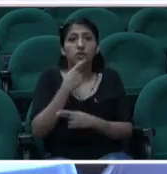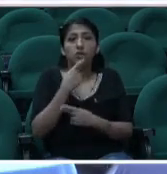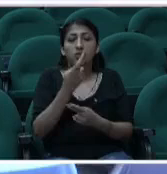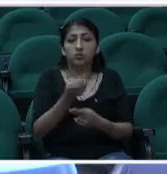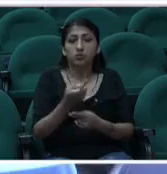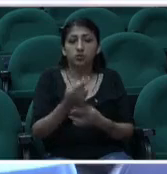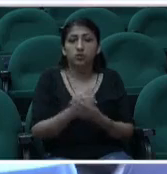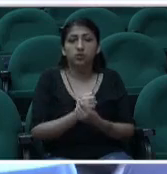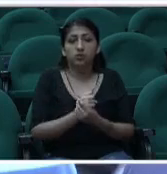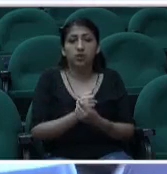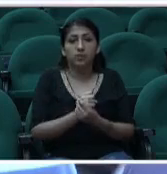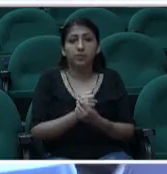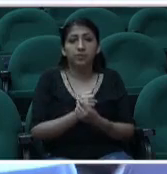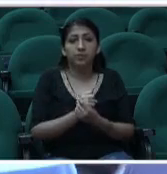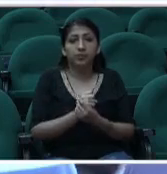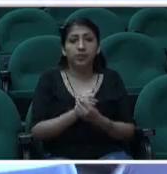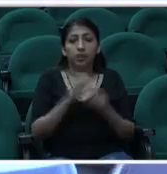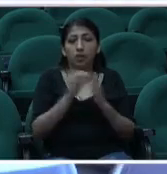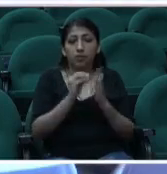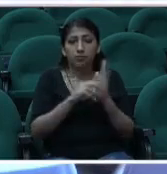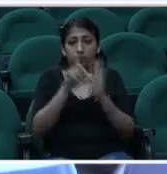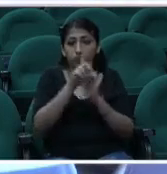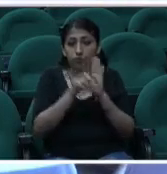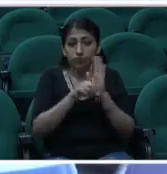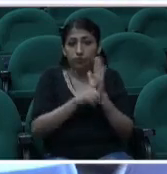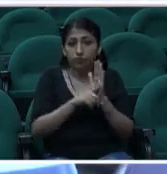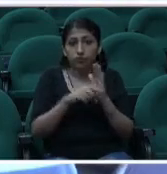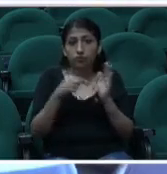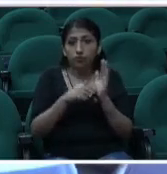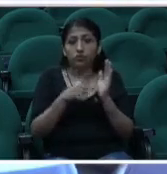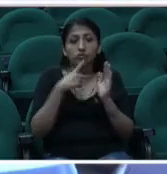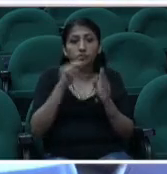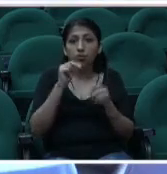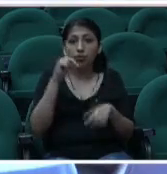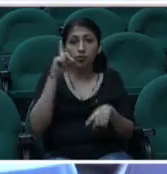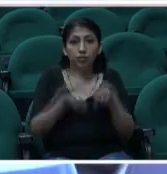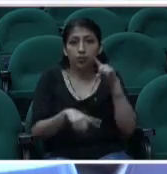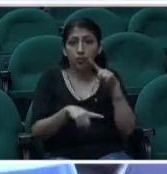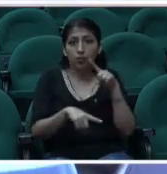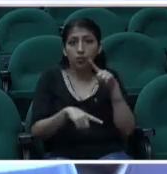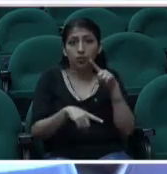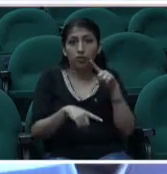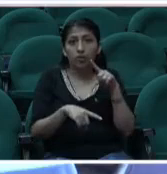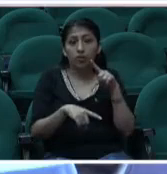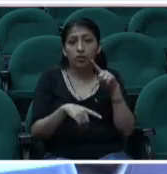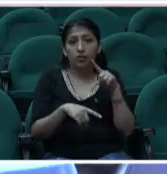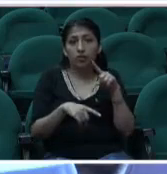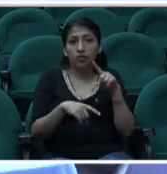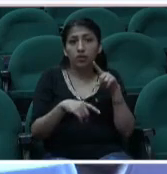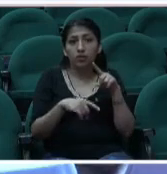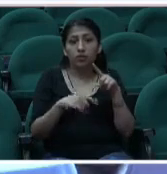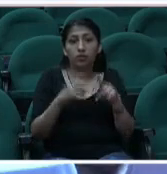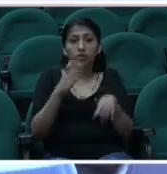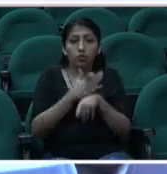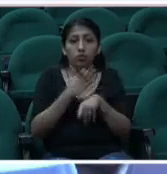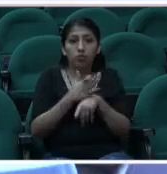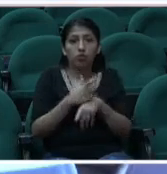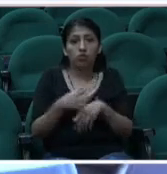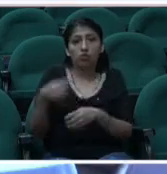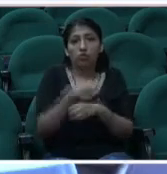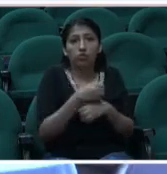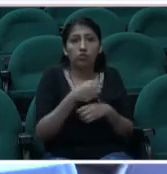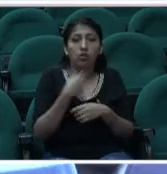su exposición dentro de las prohibiciones los participantes no pueden intervenir fuera de su turno establecido